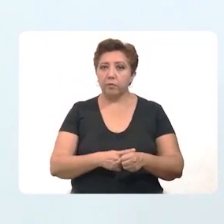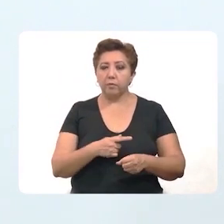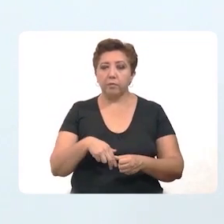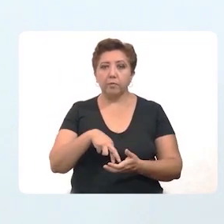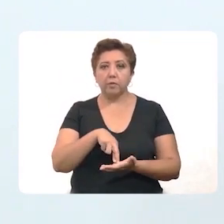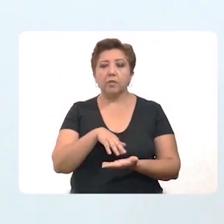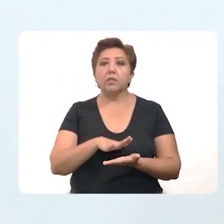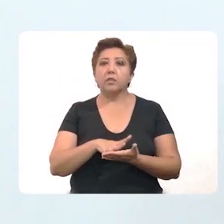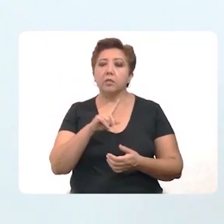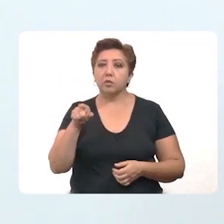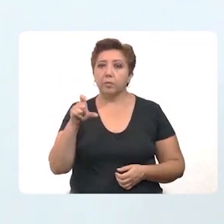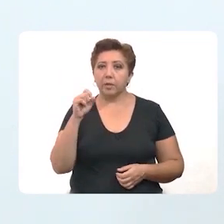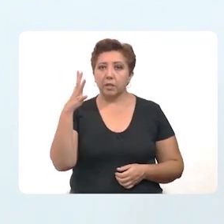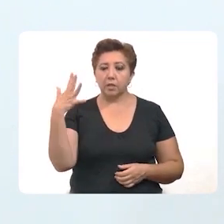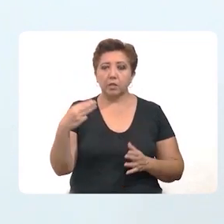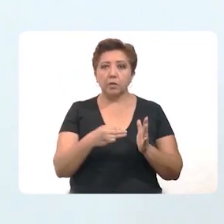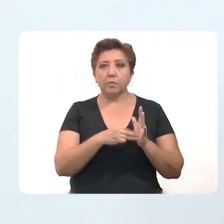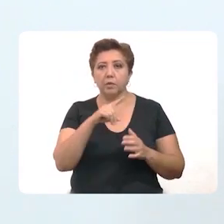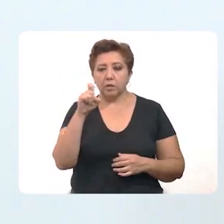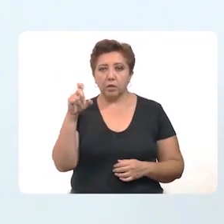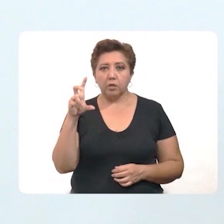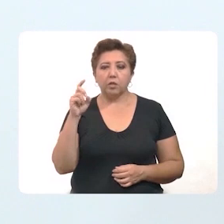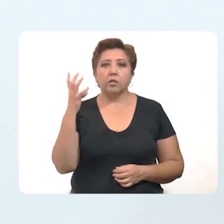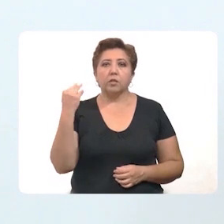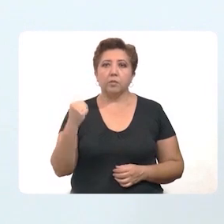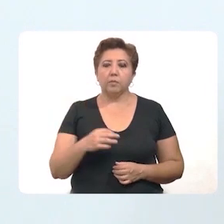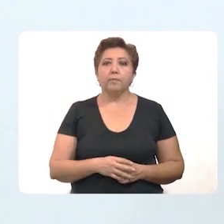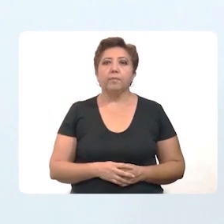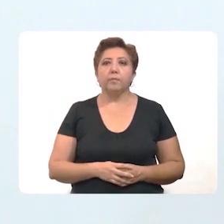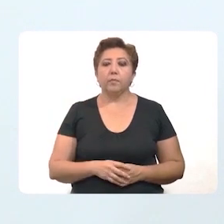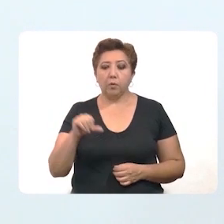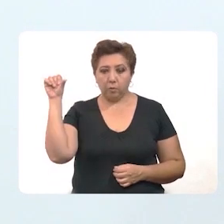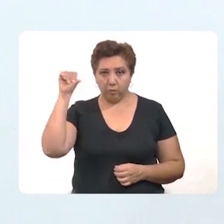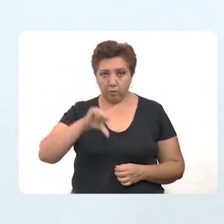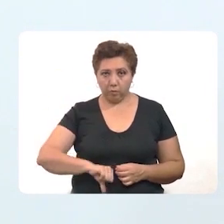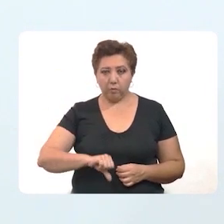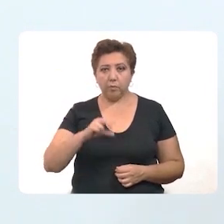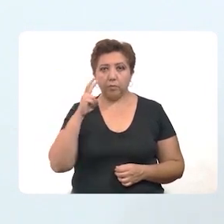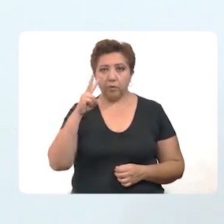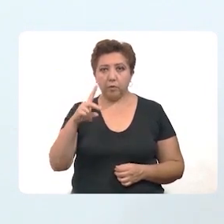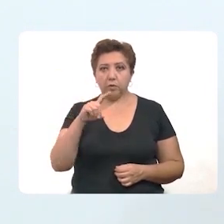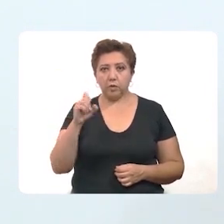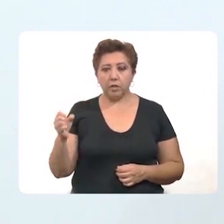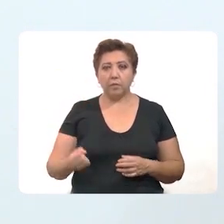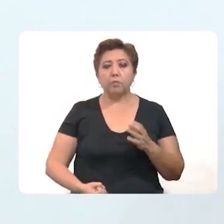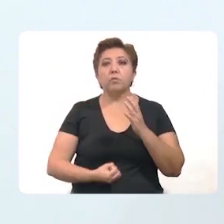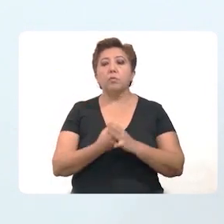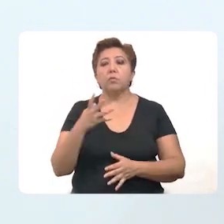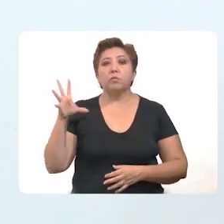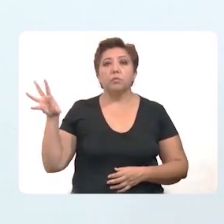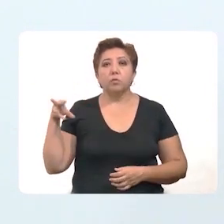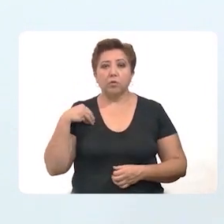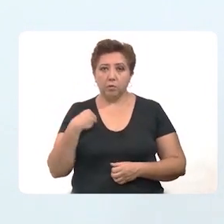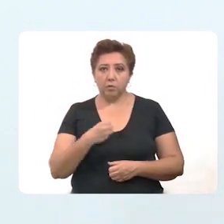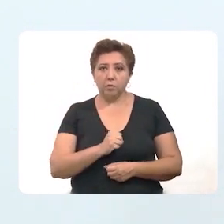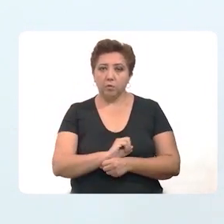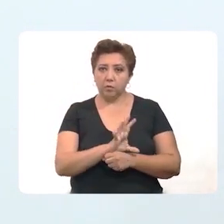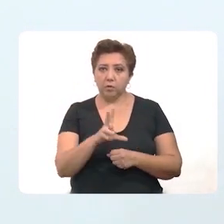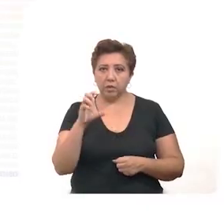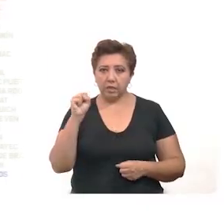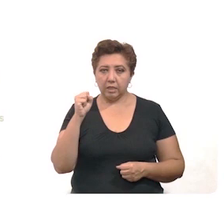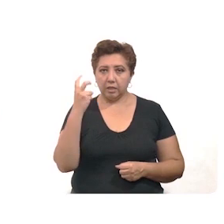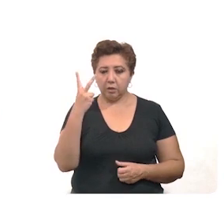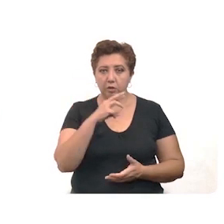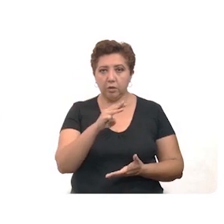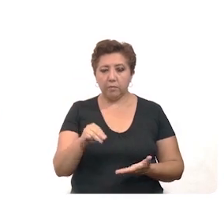del total de contagios registrados que son 25,139. Hoy se detectaron 100 nuevos contagios de coronavirus,